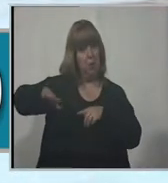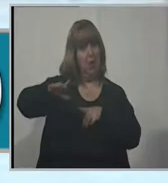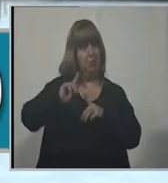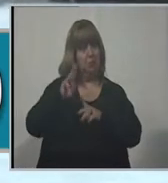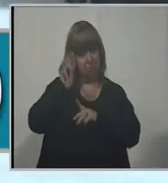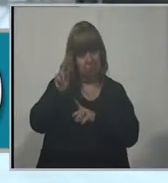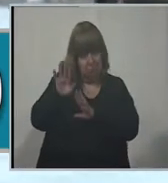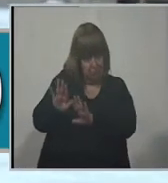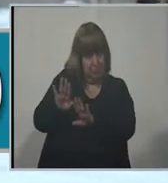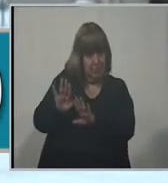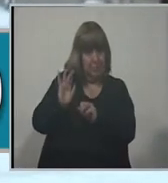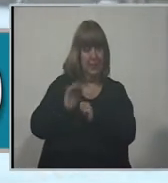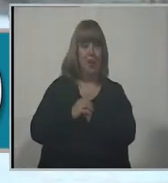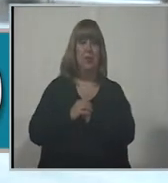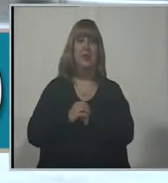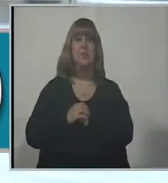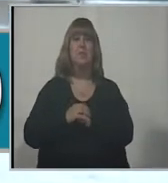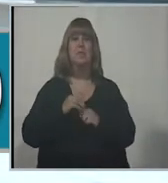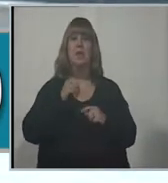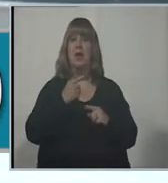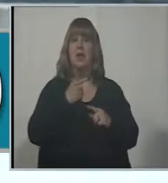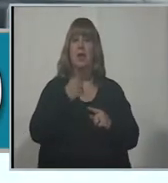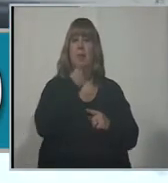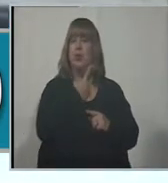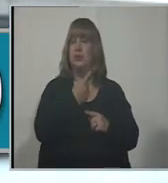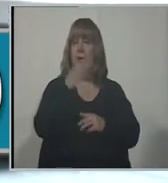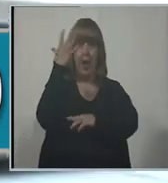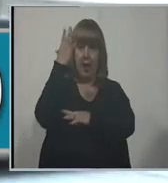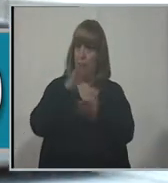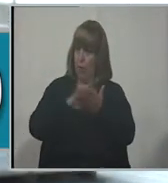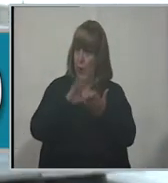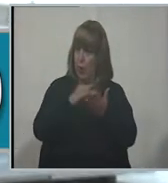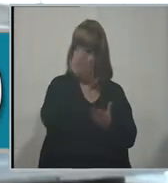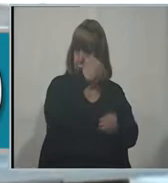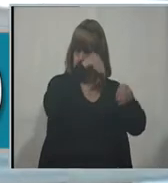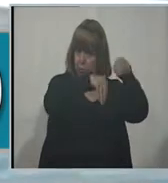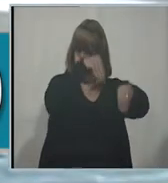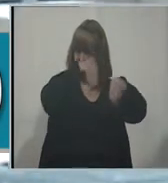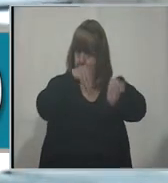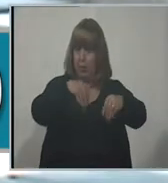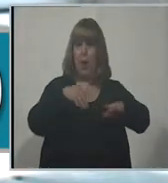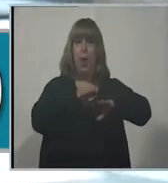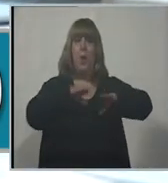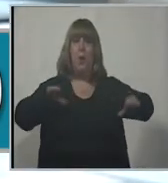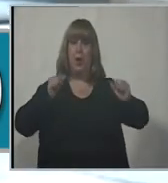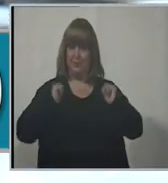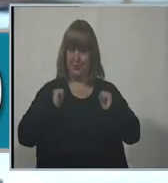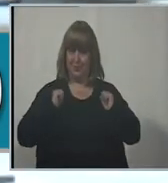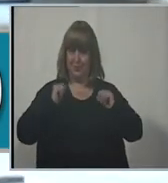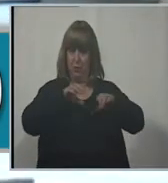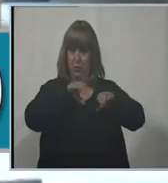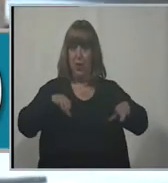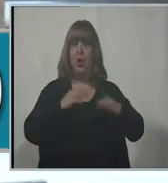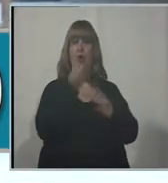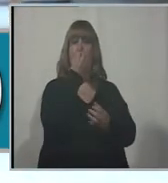el pequeño monumento que ellas tenían. Secretario, árboles nuevos que plantaron, bancos en el lugar, una nueva